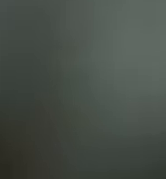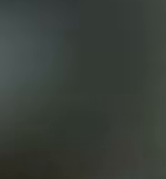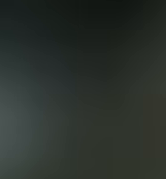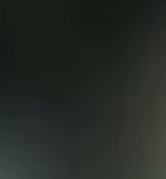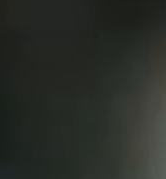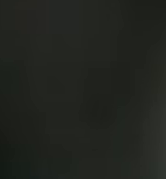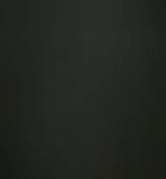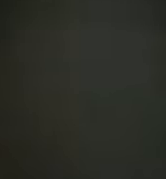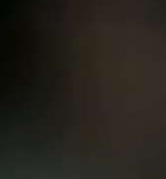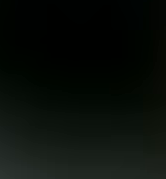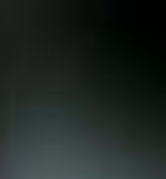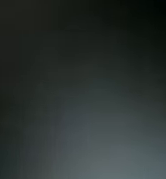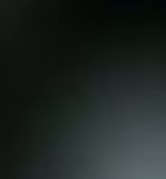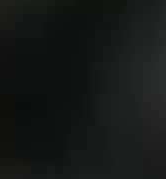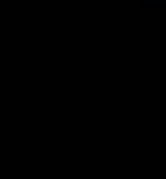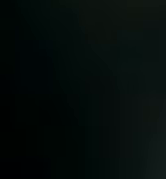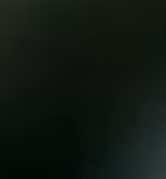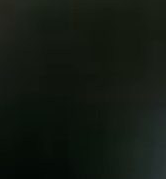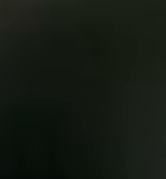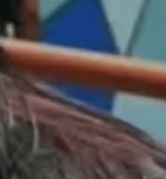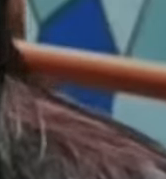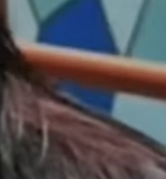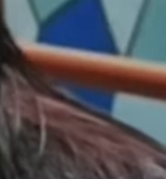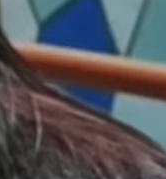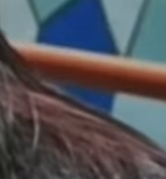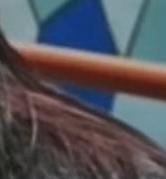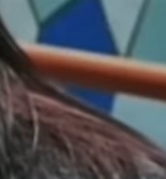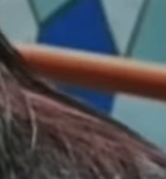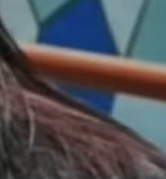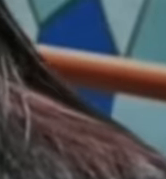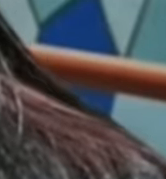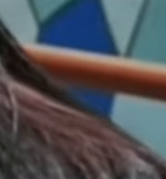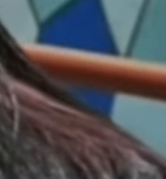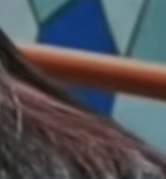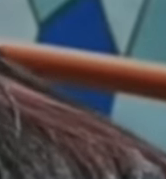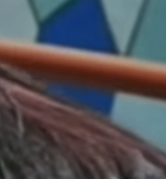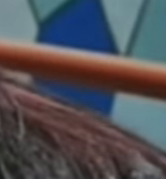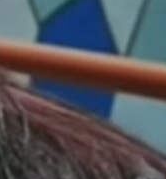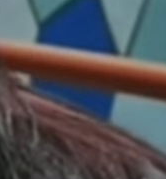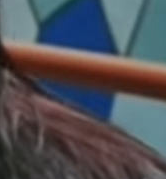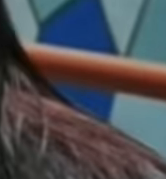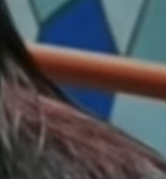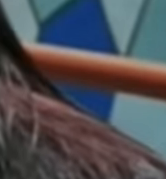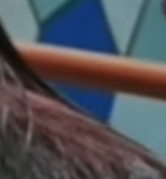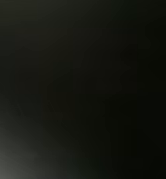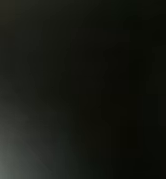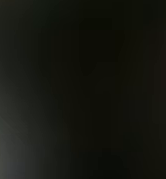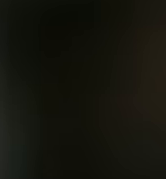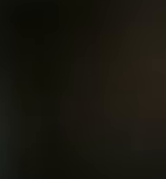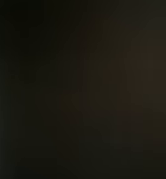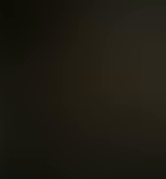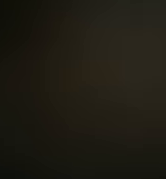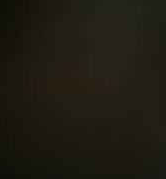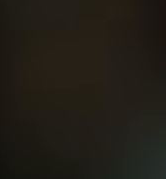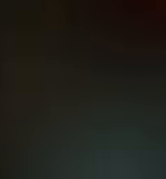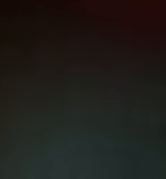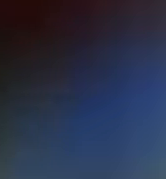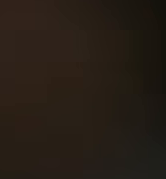puestos. Reventaron todos los vidrios y se llevaron toda la mercancía, no dejaron absolutamente nada.